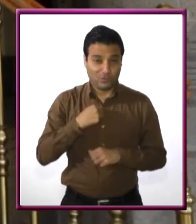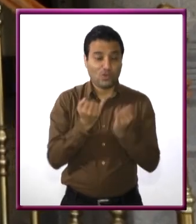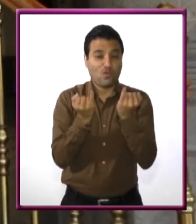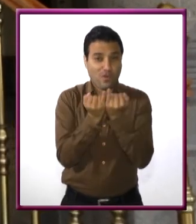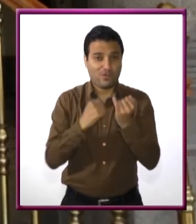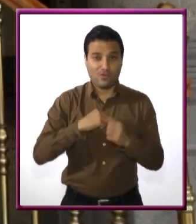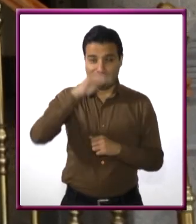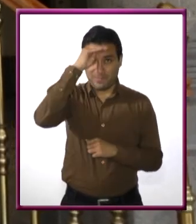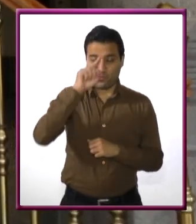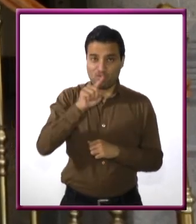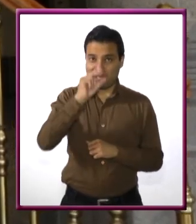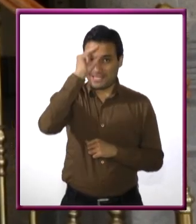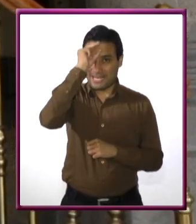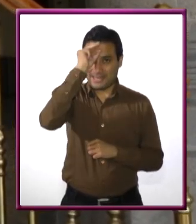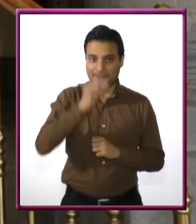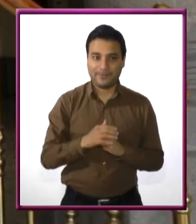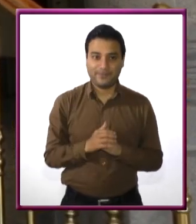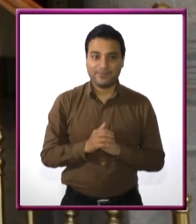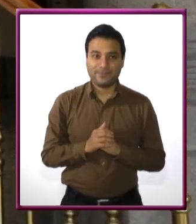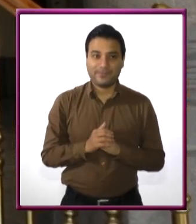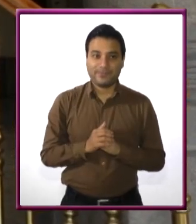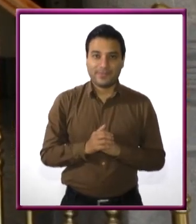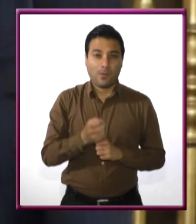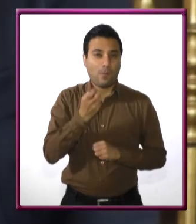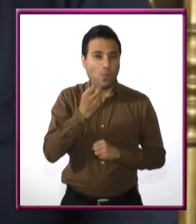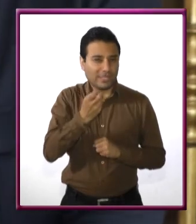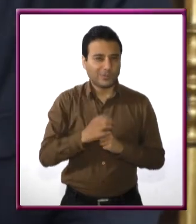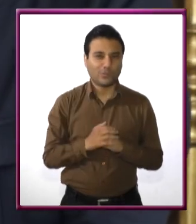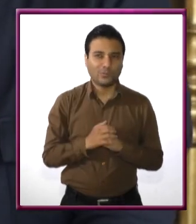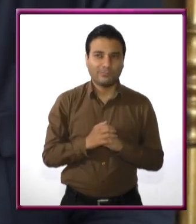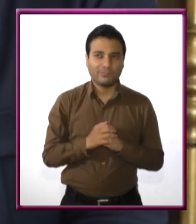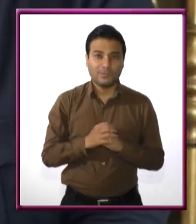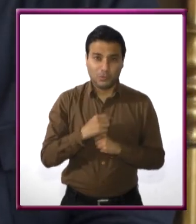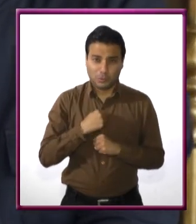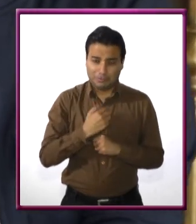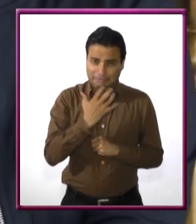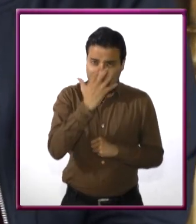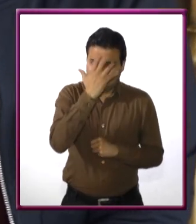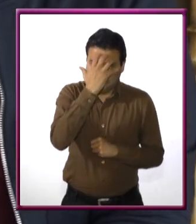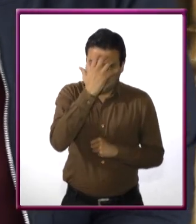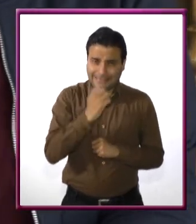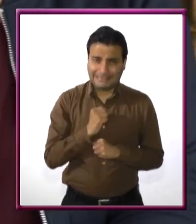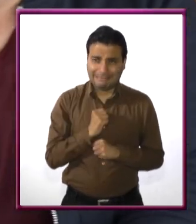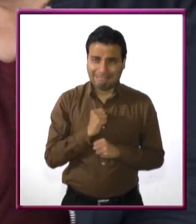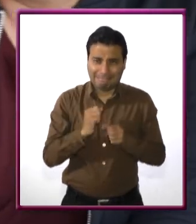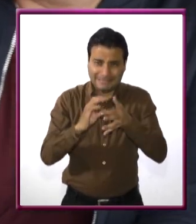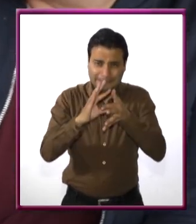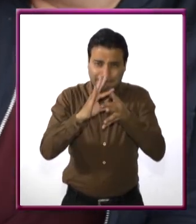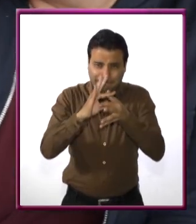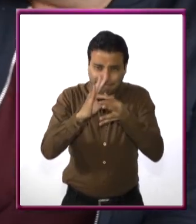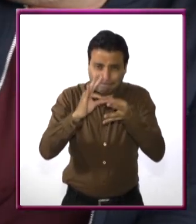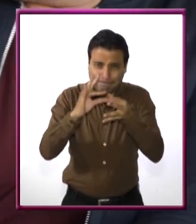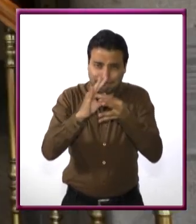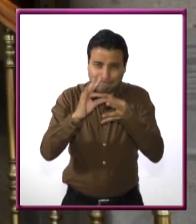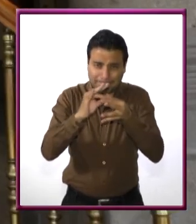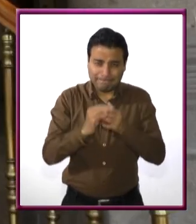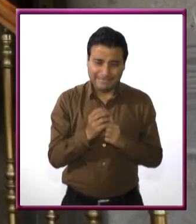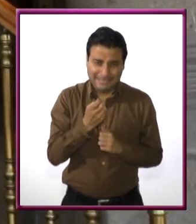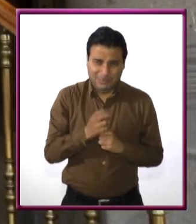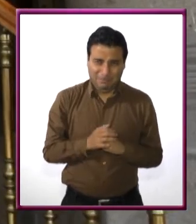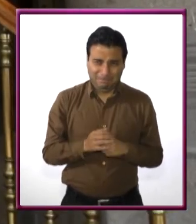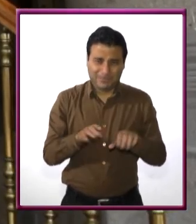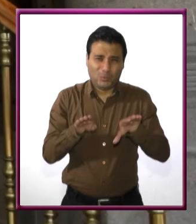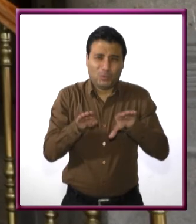Yo también pienso que eres muy inteligente, Ernesto. La verdad, por eso a veces me da un poquito de vergüenza que tenga estos pensamientos tan